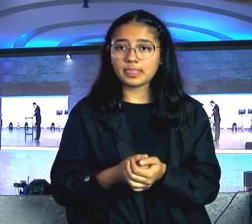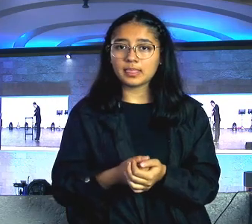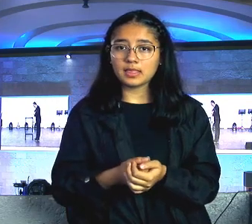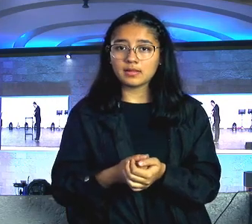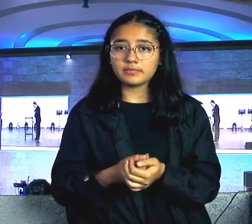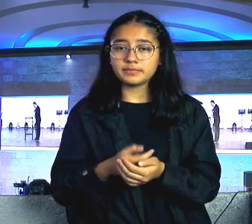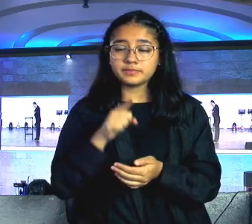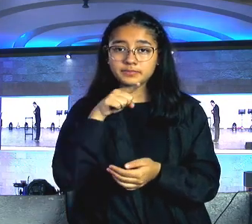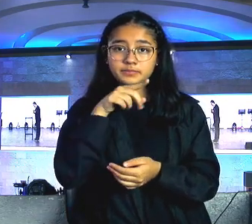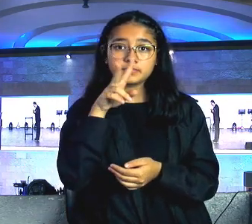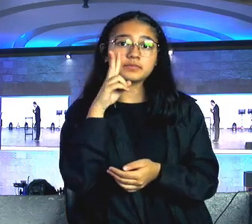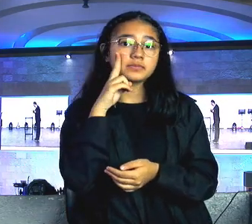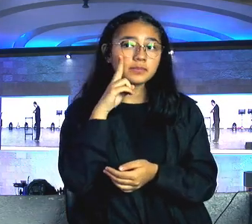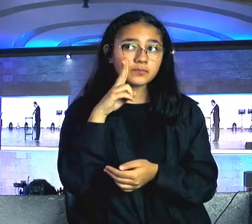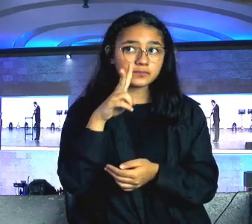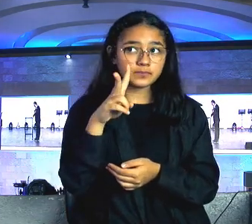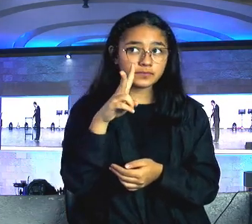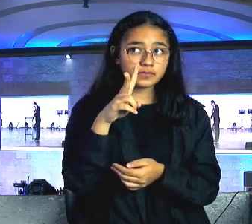si,